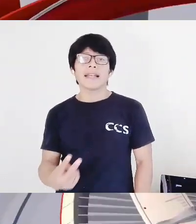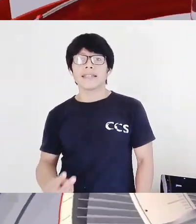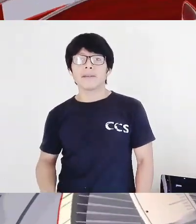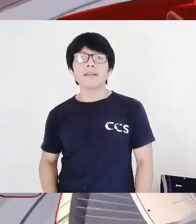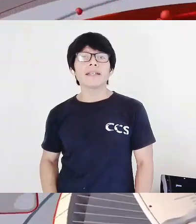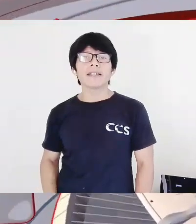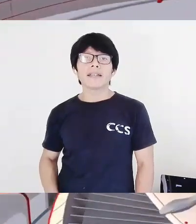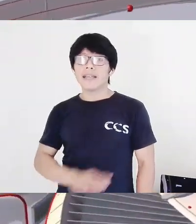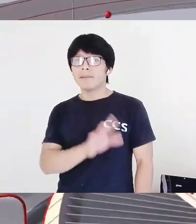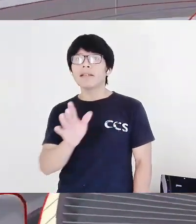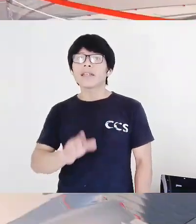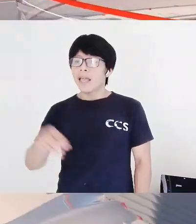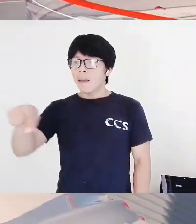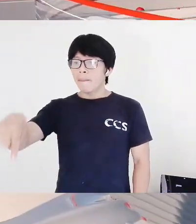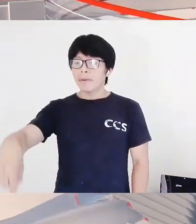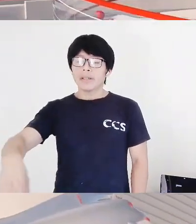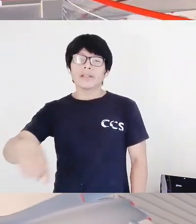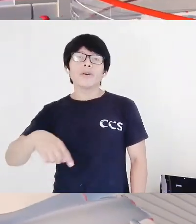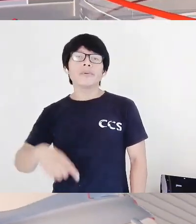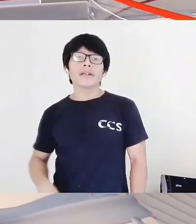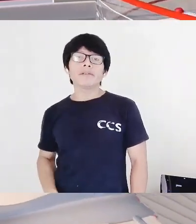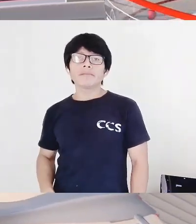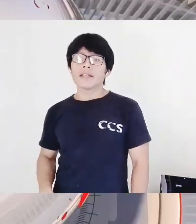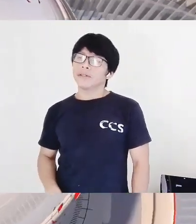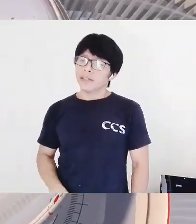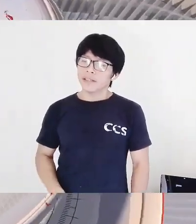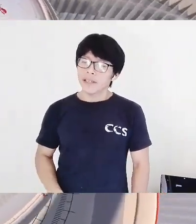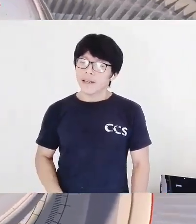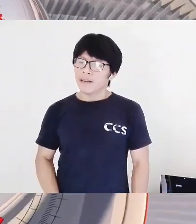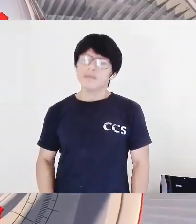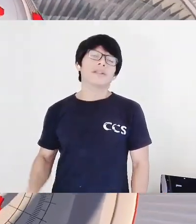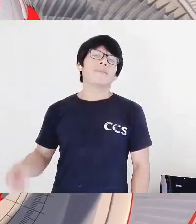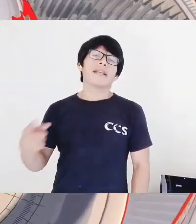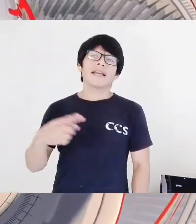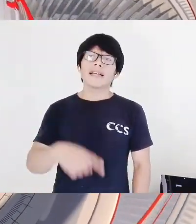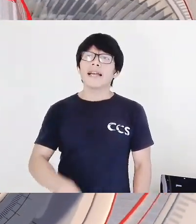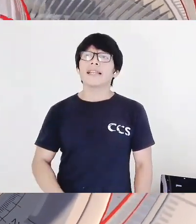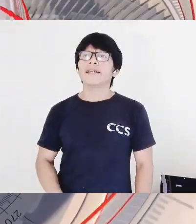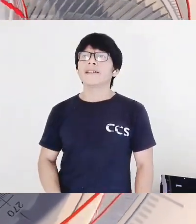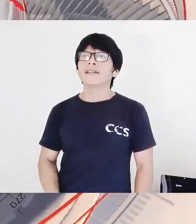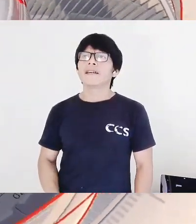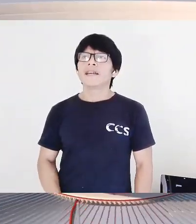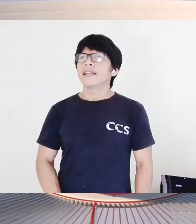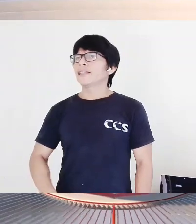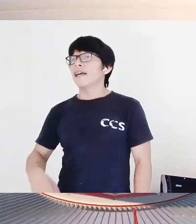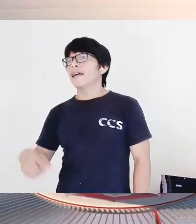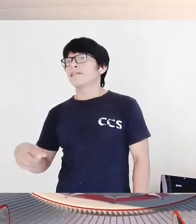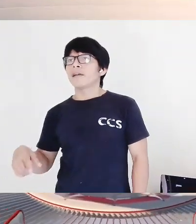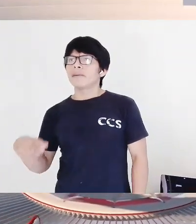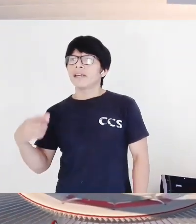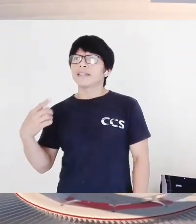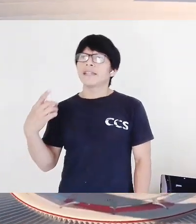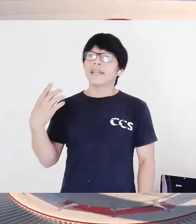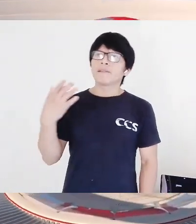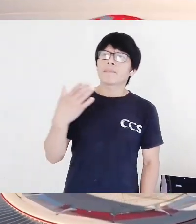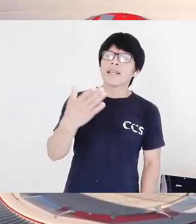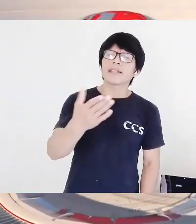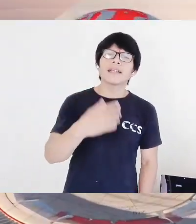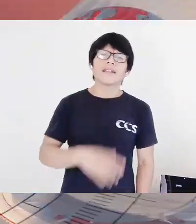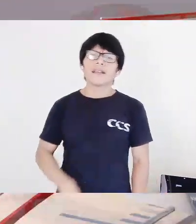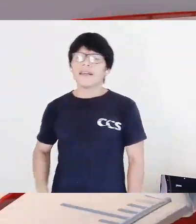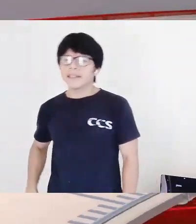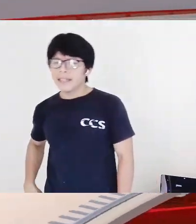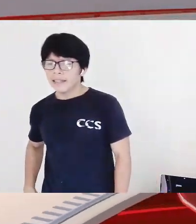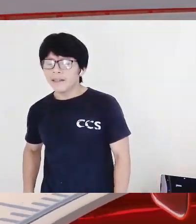PAN y en las del PRI, nada más. Pero en este gobierno, señores, Luisa María Alcalde, está también